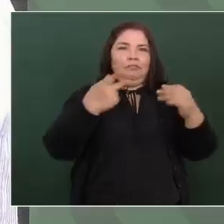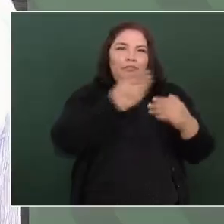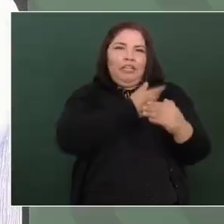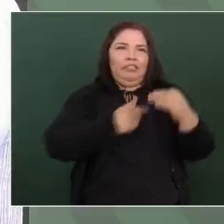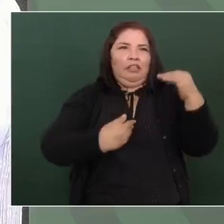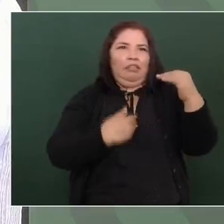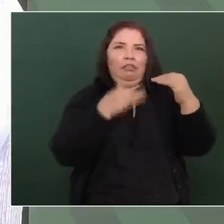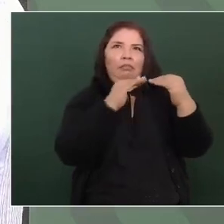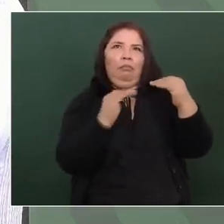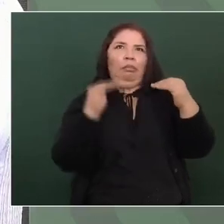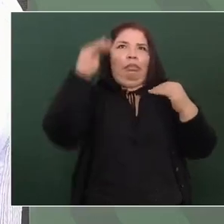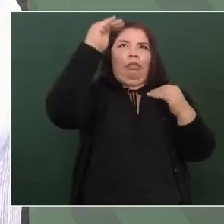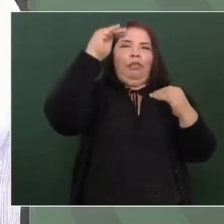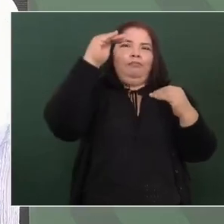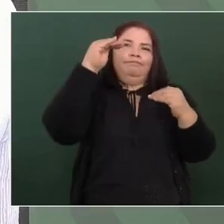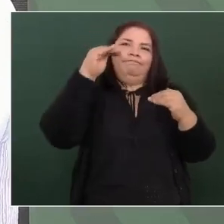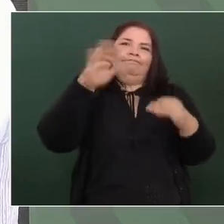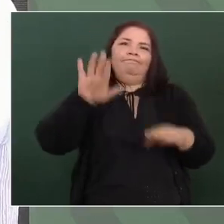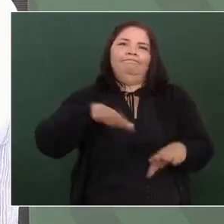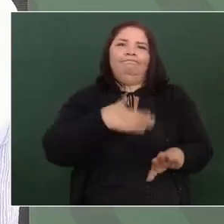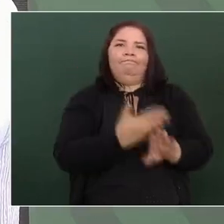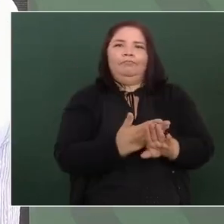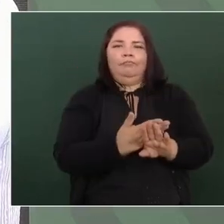y violan la Constitución,